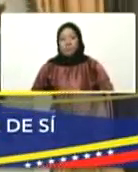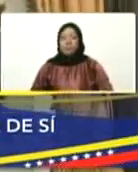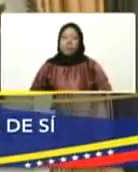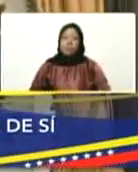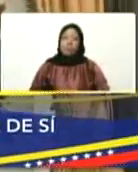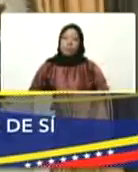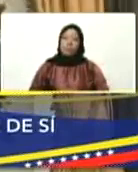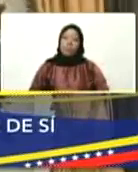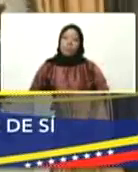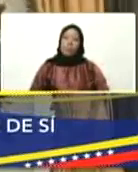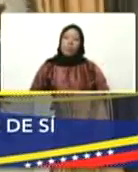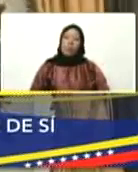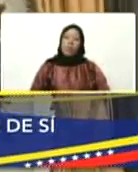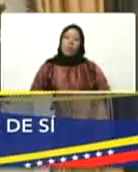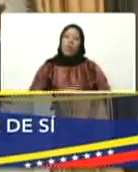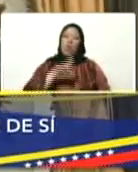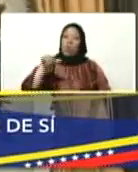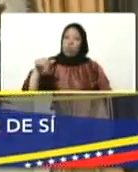Ustedes recibieron